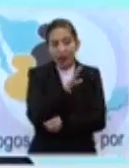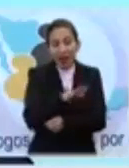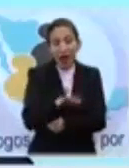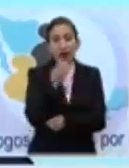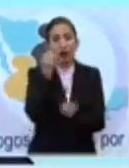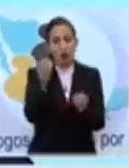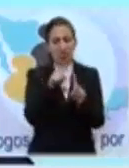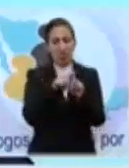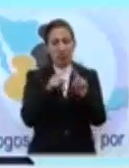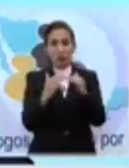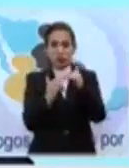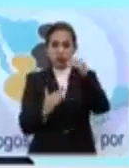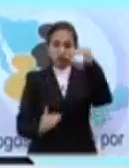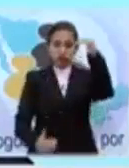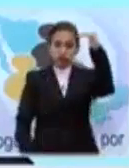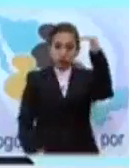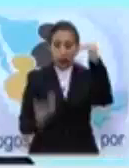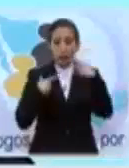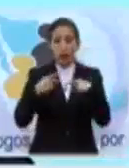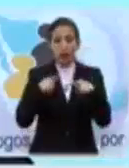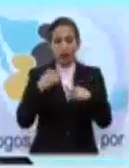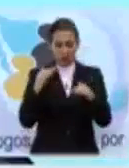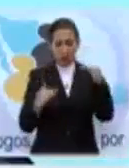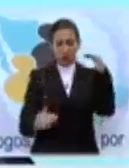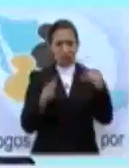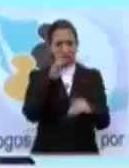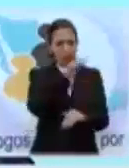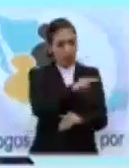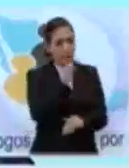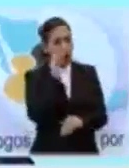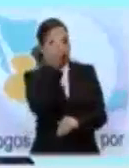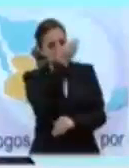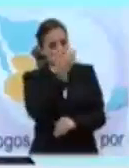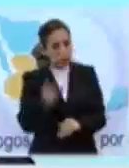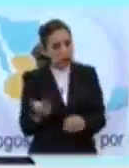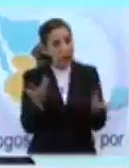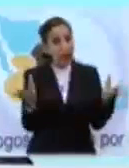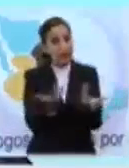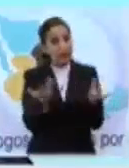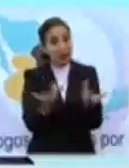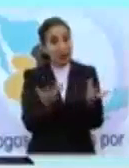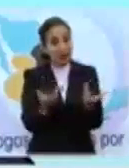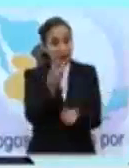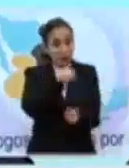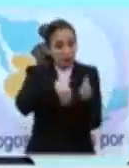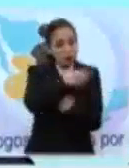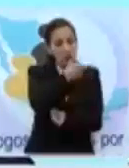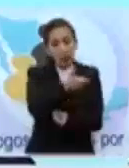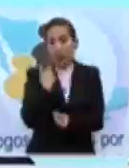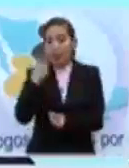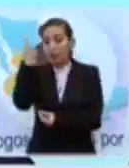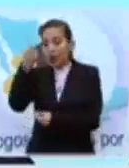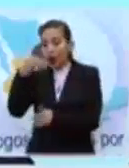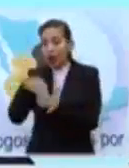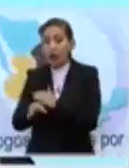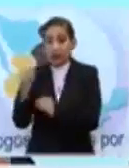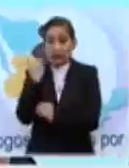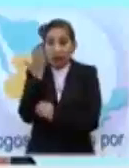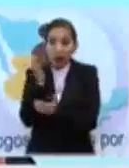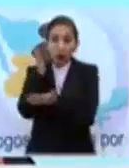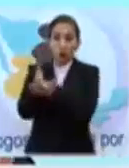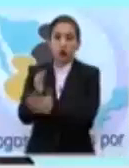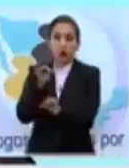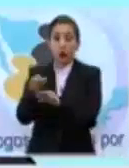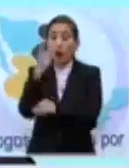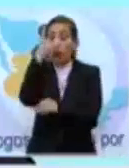enormes diferencias a lo largo de la población en la capacidad tanto de generar riqueza como de acceder a los recursos. Y un problema